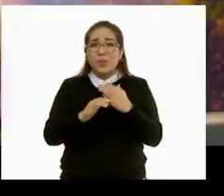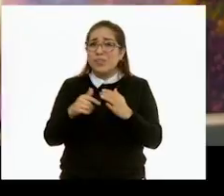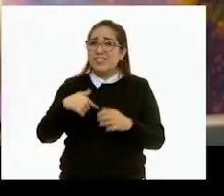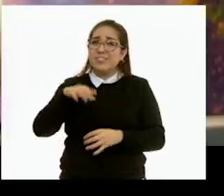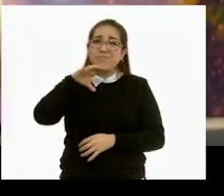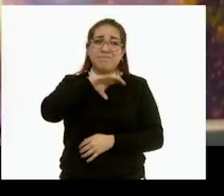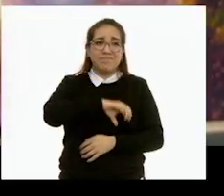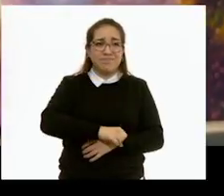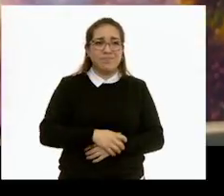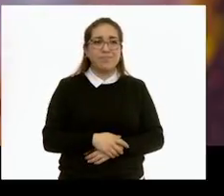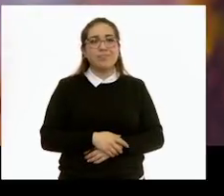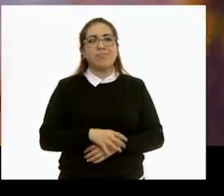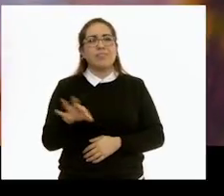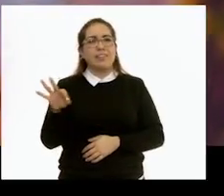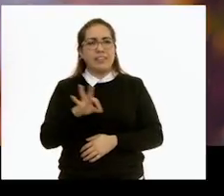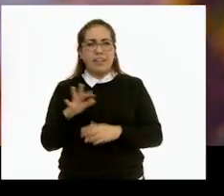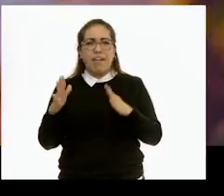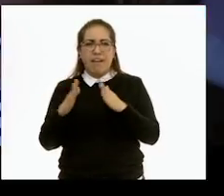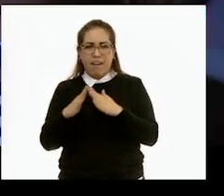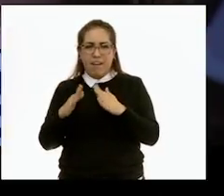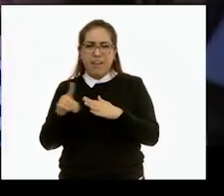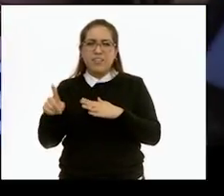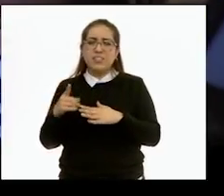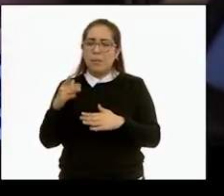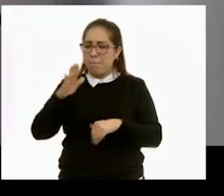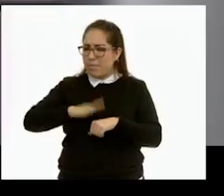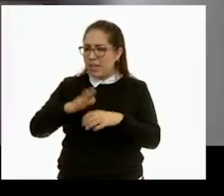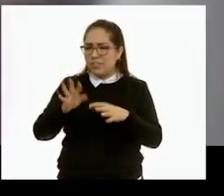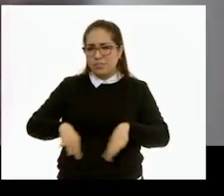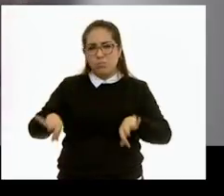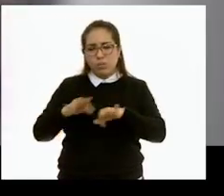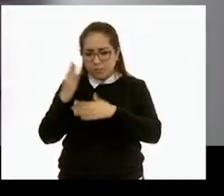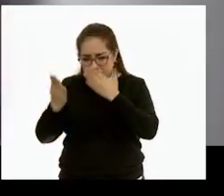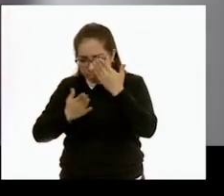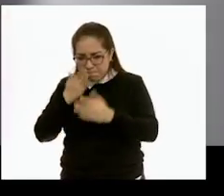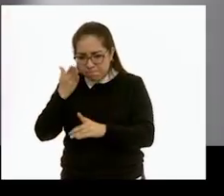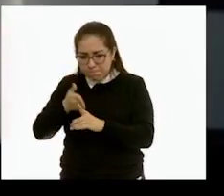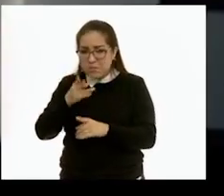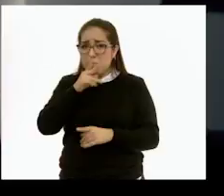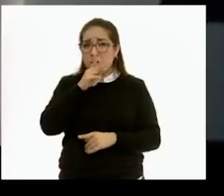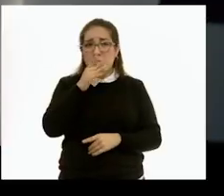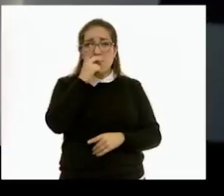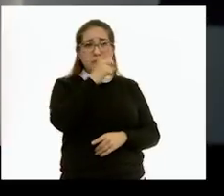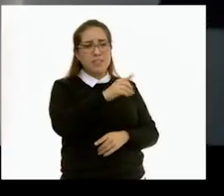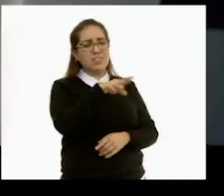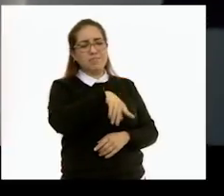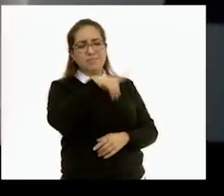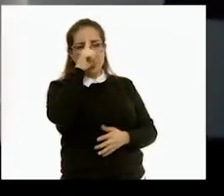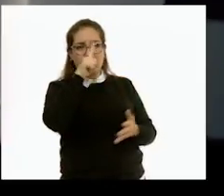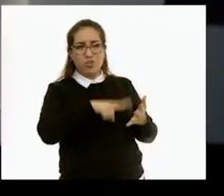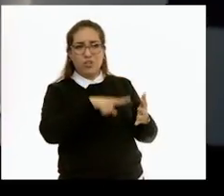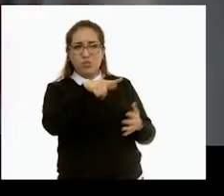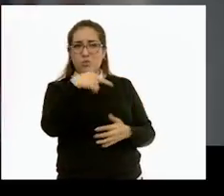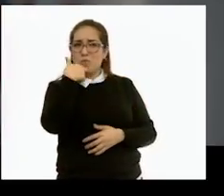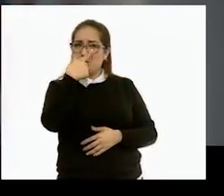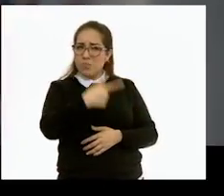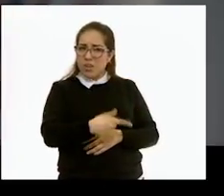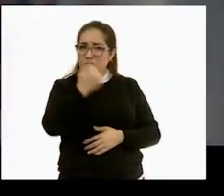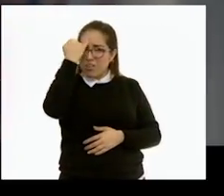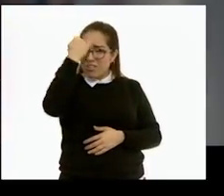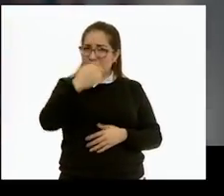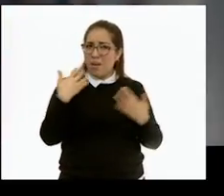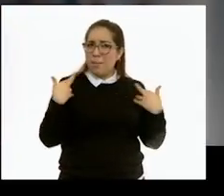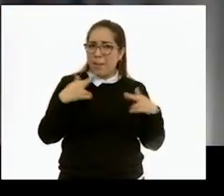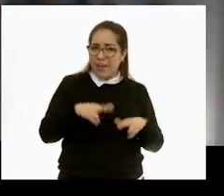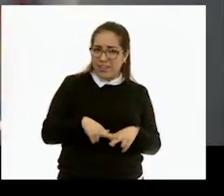descubrir. Y aunque en casa el estudio siempre era lo más importante, mi mamá me decía, creo que sería buena idea que seas